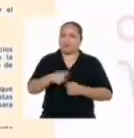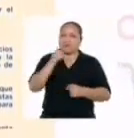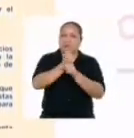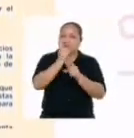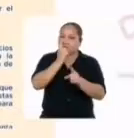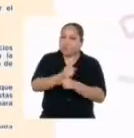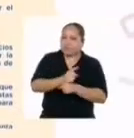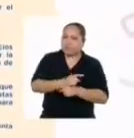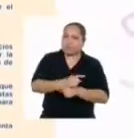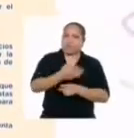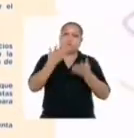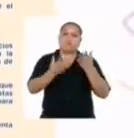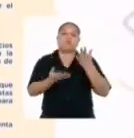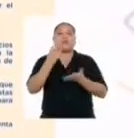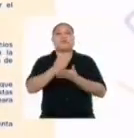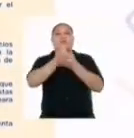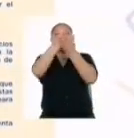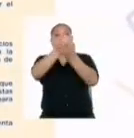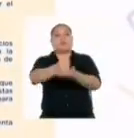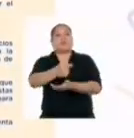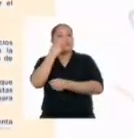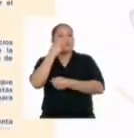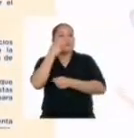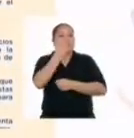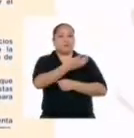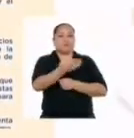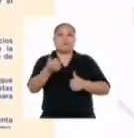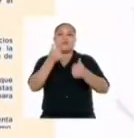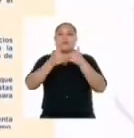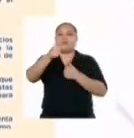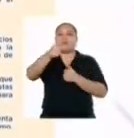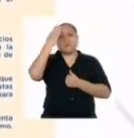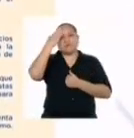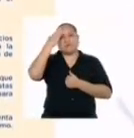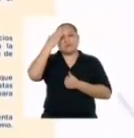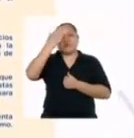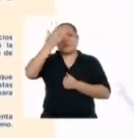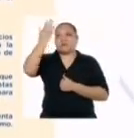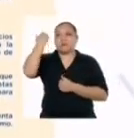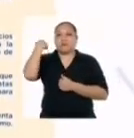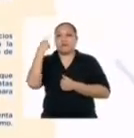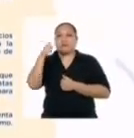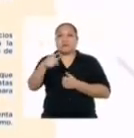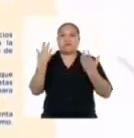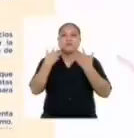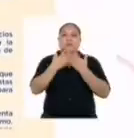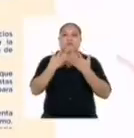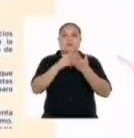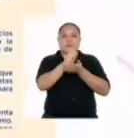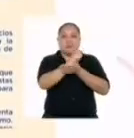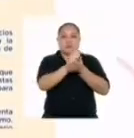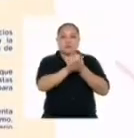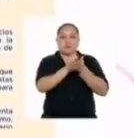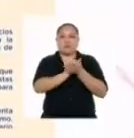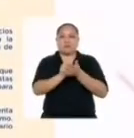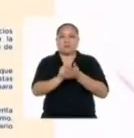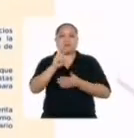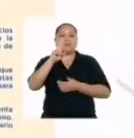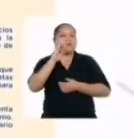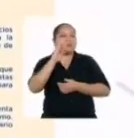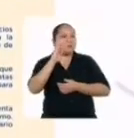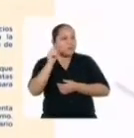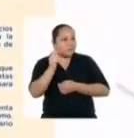ser correctas, sino que ayudan a conocer cuáles son tus saberes previos en relación al texto.